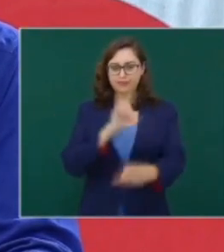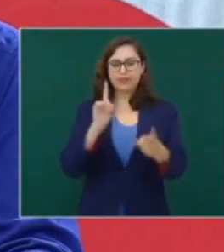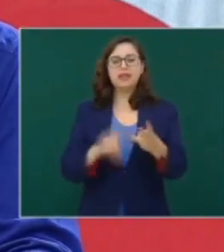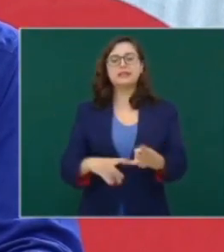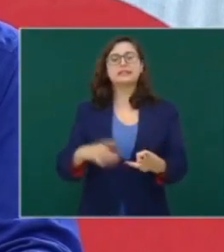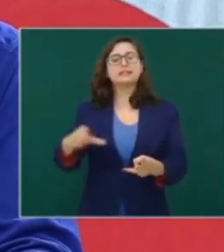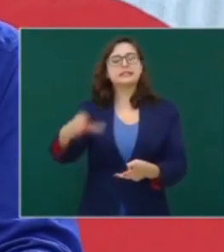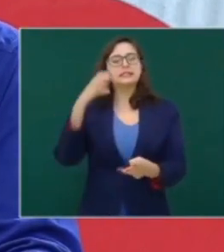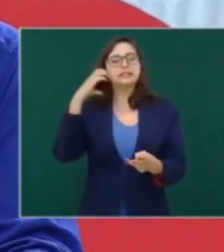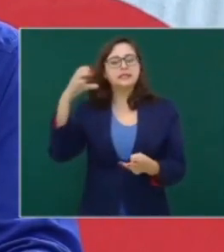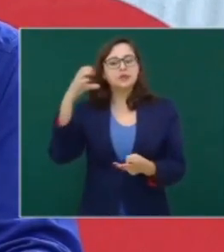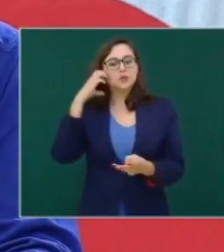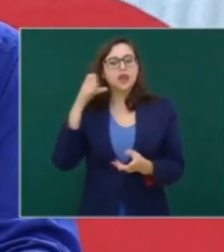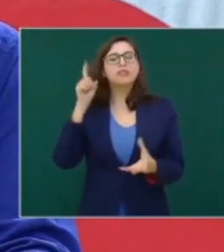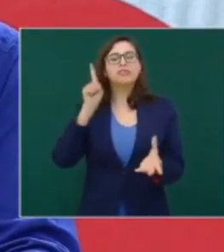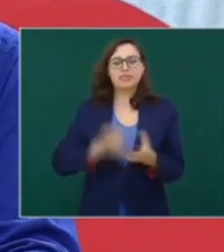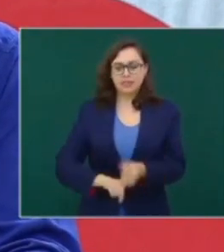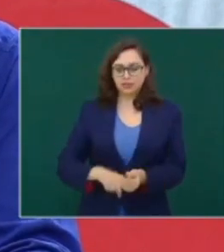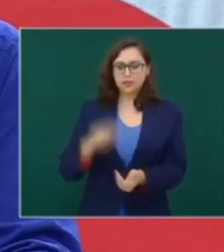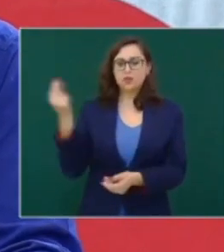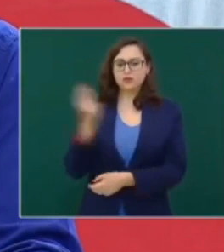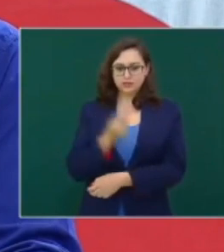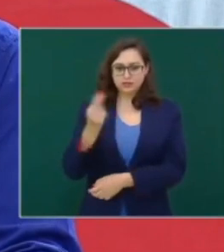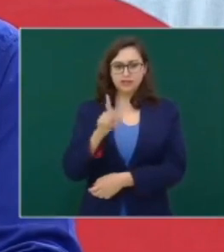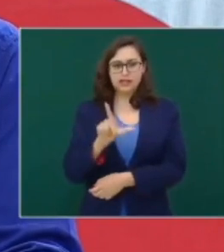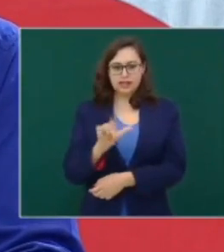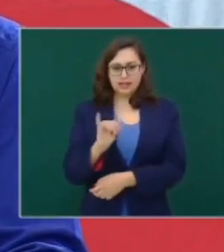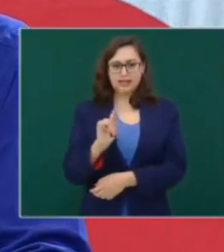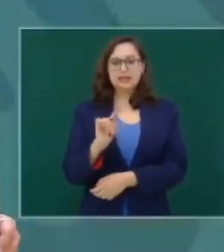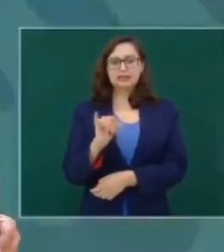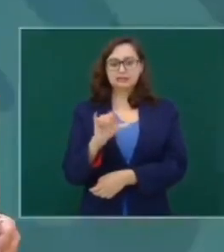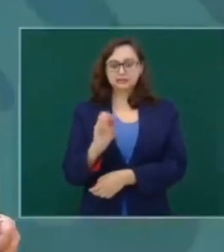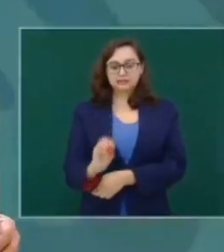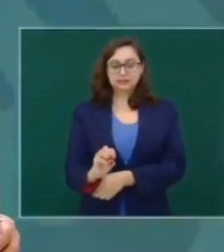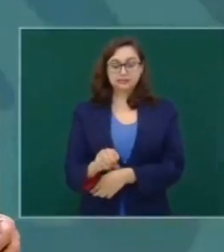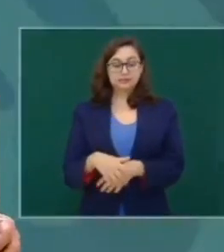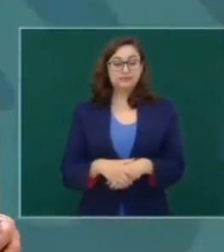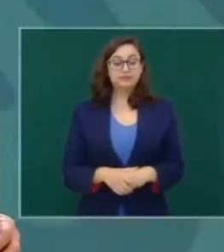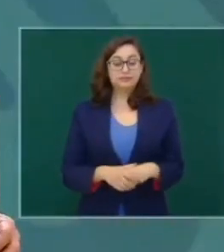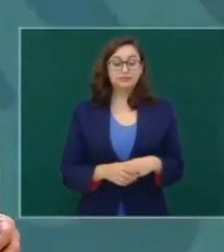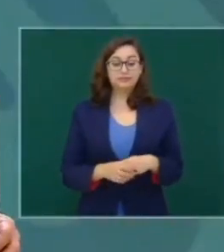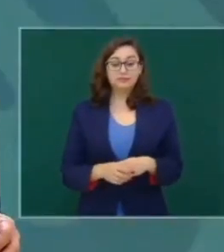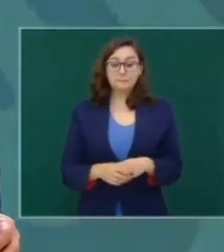celulares requieren de litio, sí, es